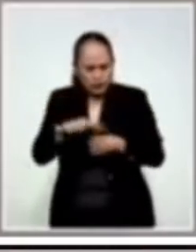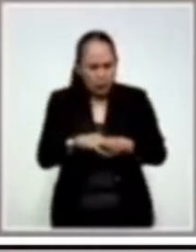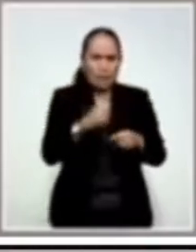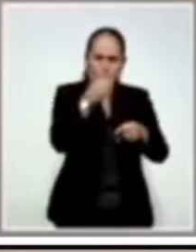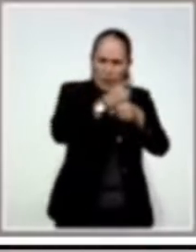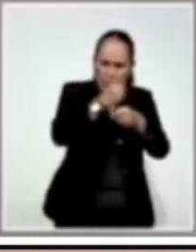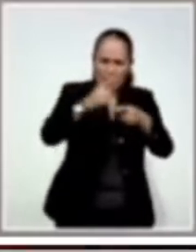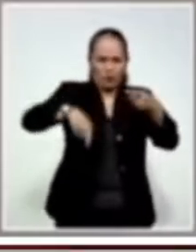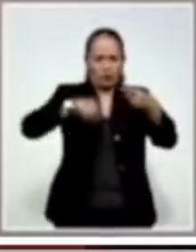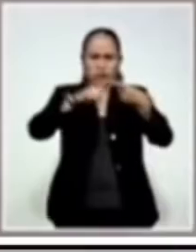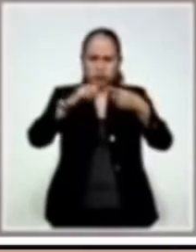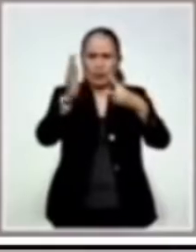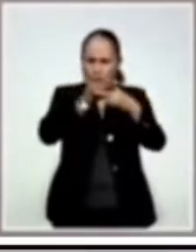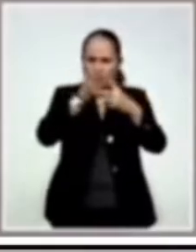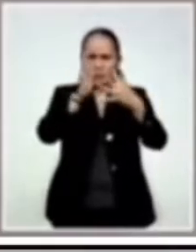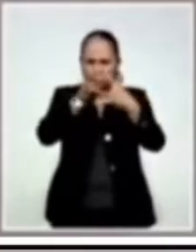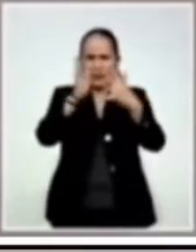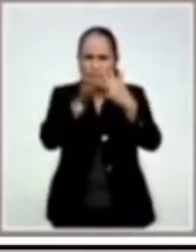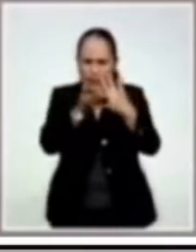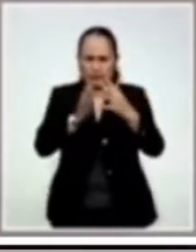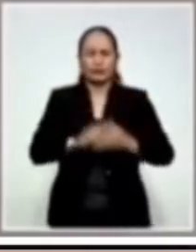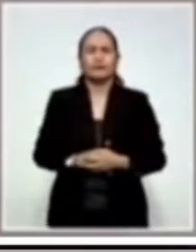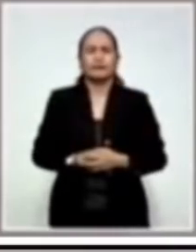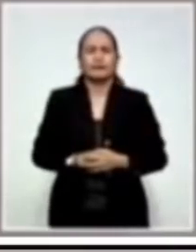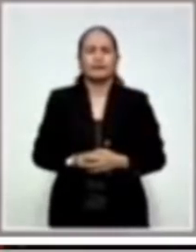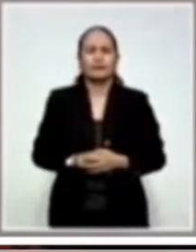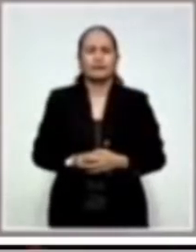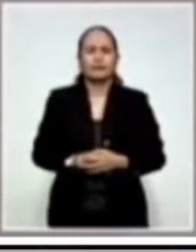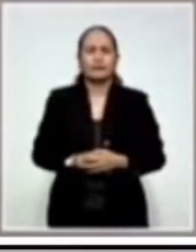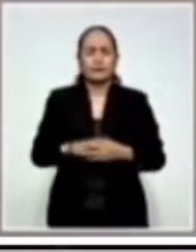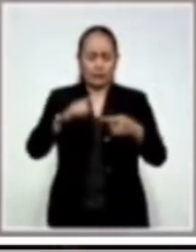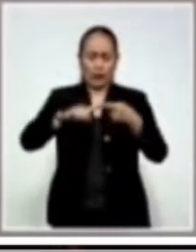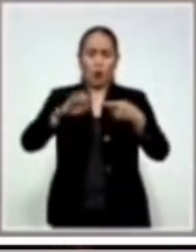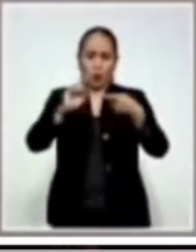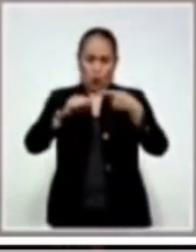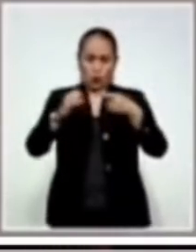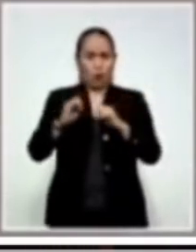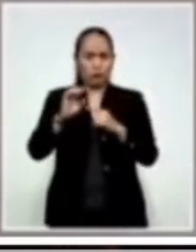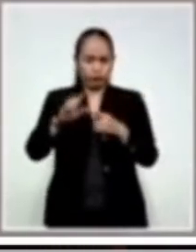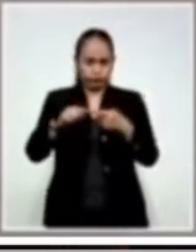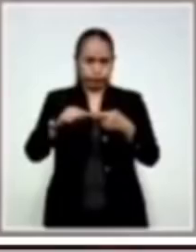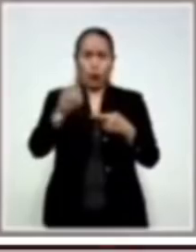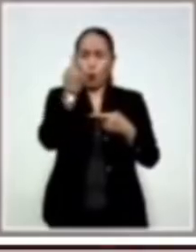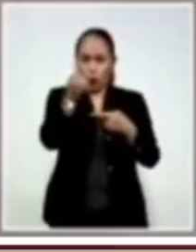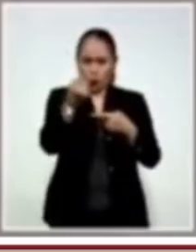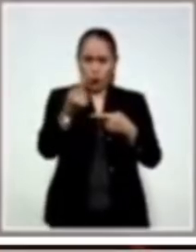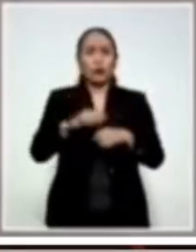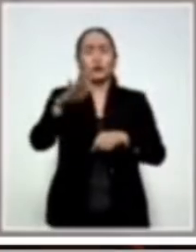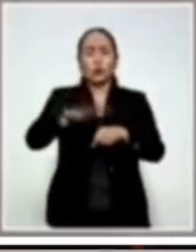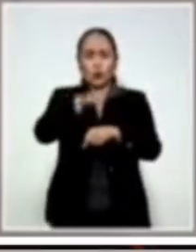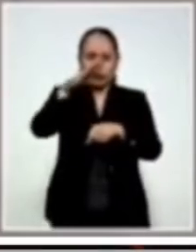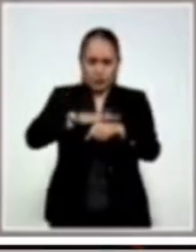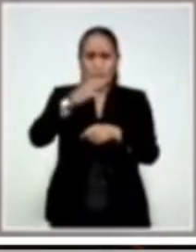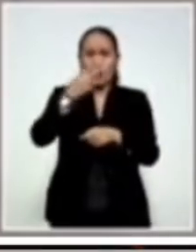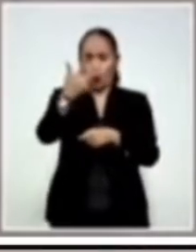apartados. Ningún apartado en lo individual obtuvo la mayoría calificada de 8 votos